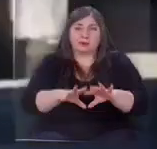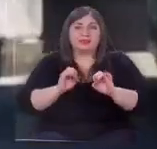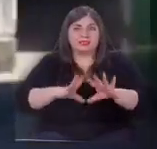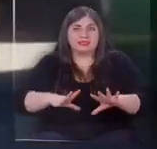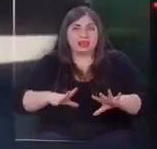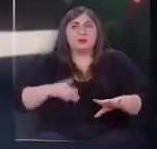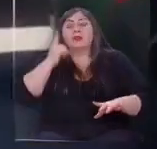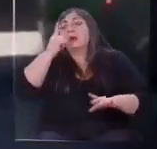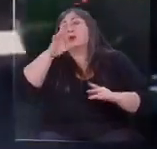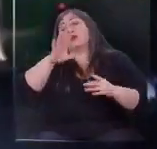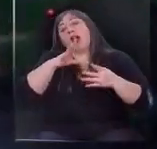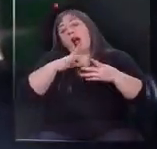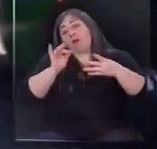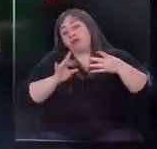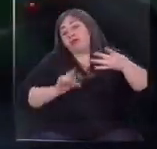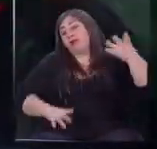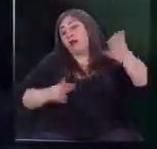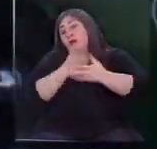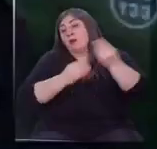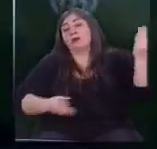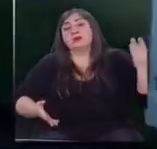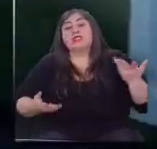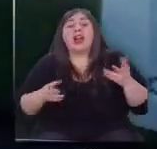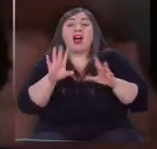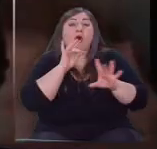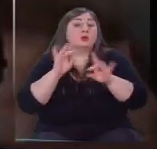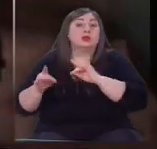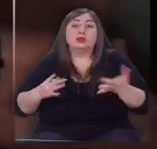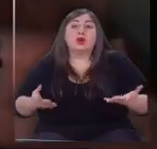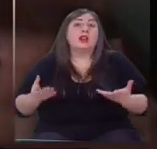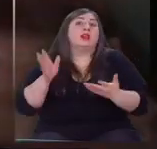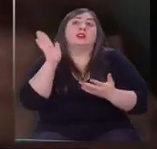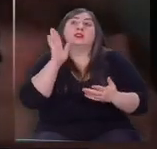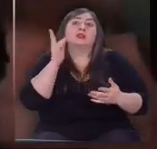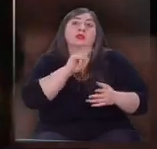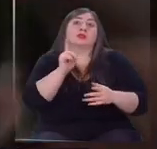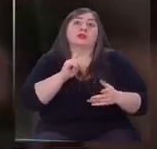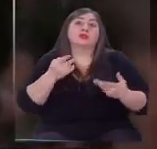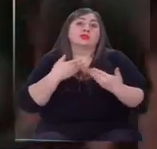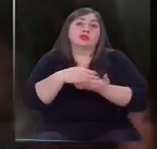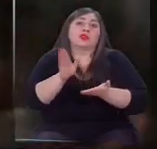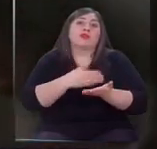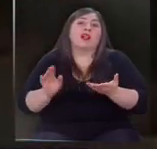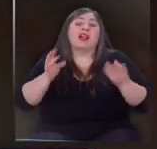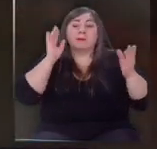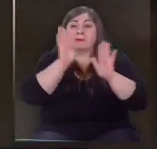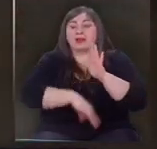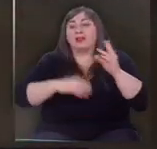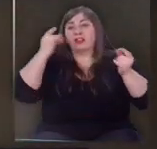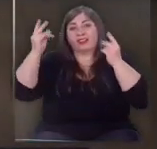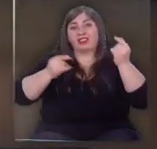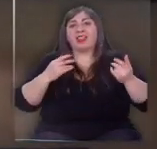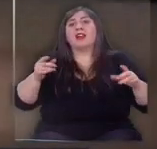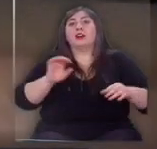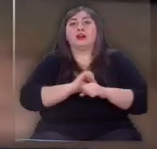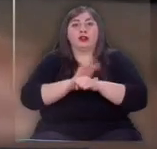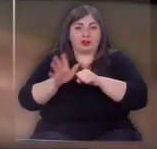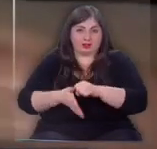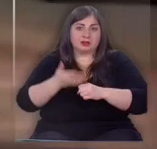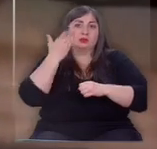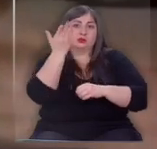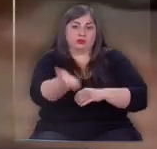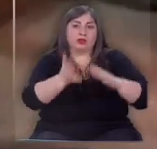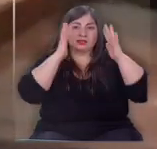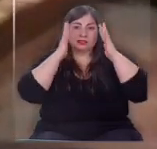Una alternativa más dentro de tantas, porque nunca sobran manos, menos ideas, cuando de coronavirus y su atención oportuna se